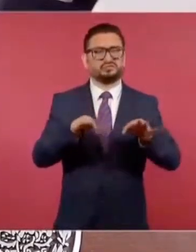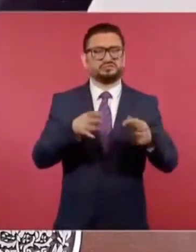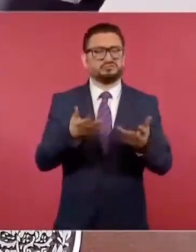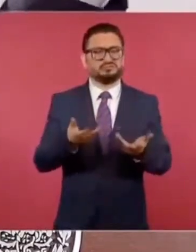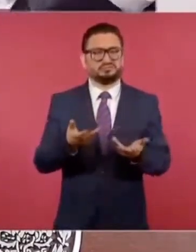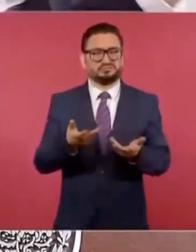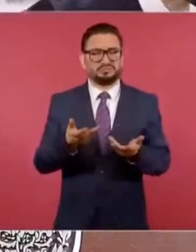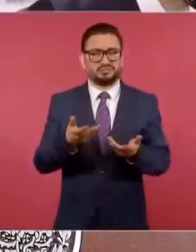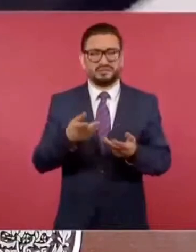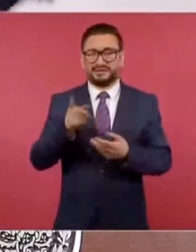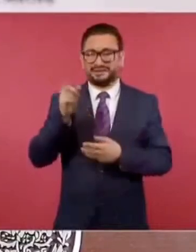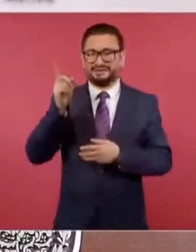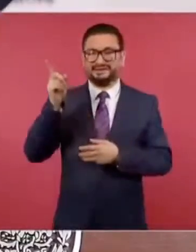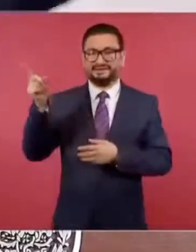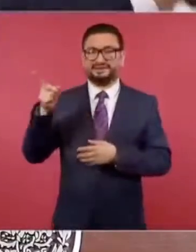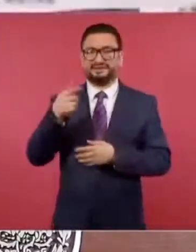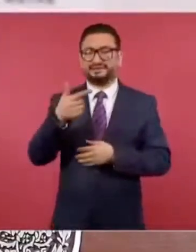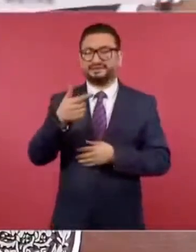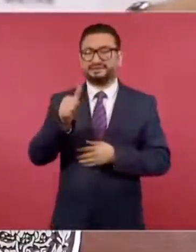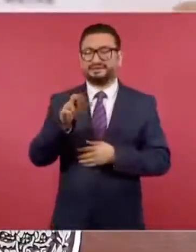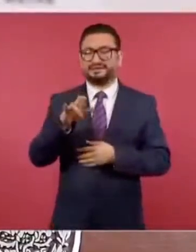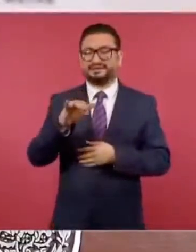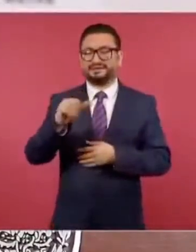¿cómo se llama este señor? García Luna,